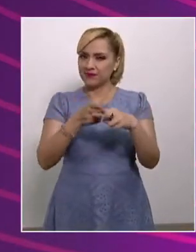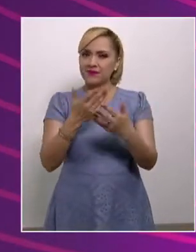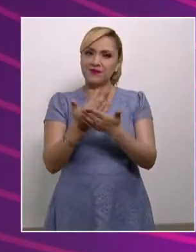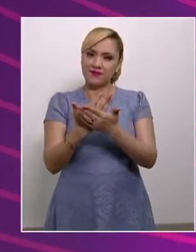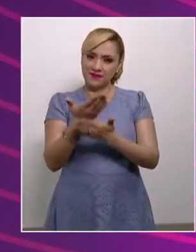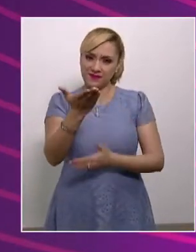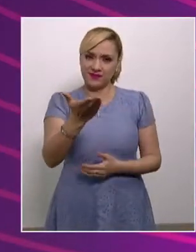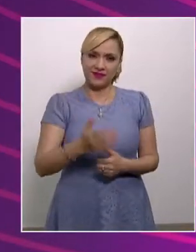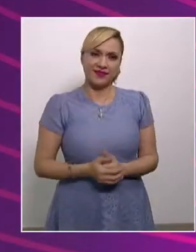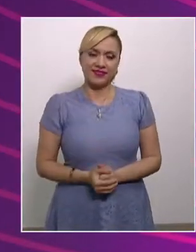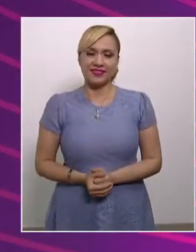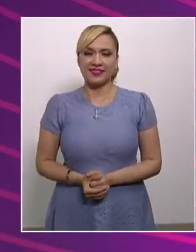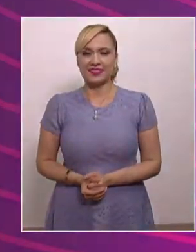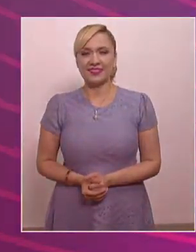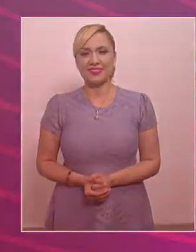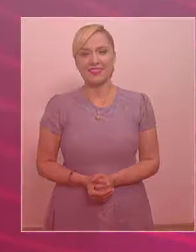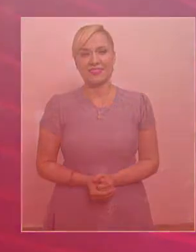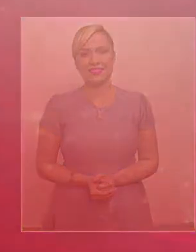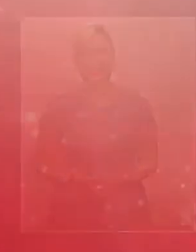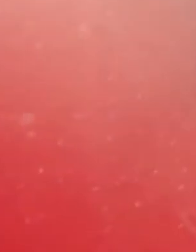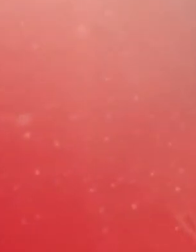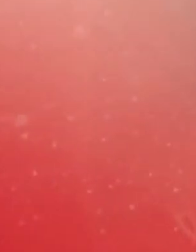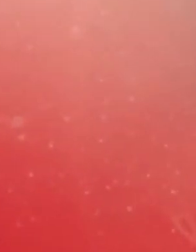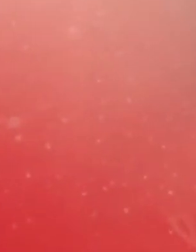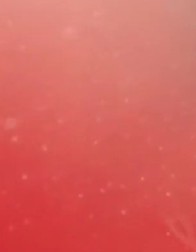vayan. Gracias por estar con nosotros.